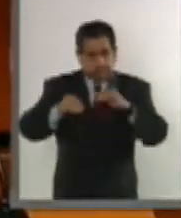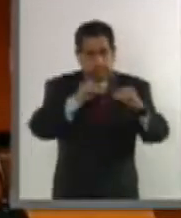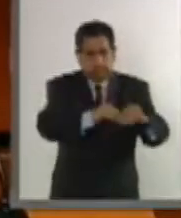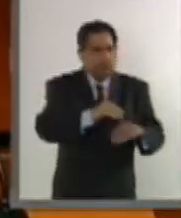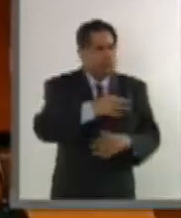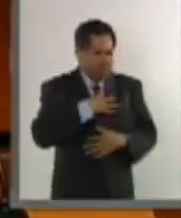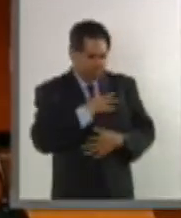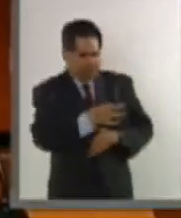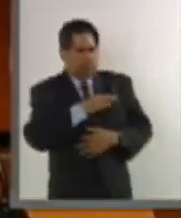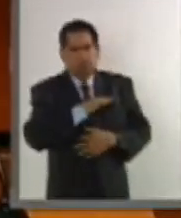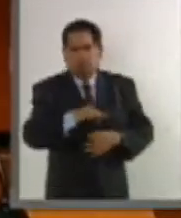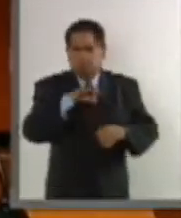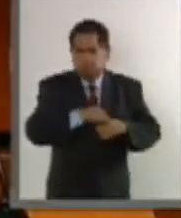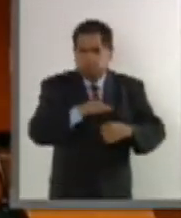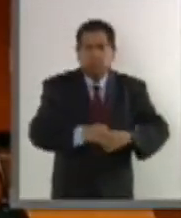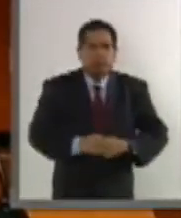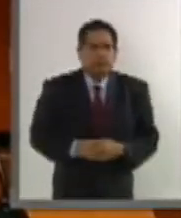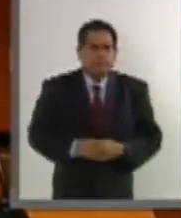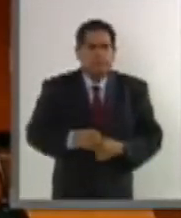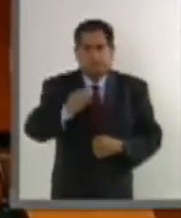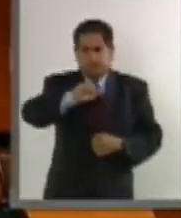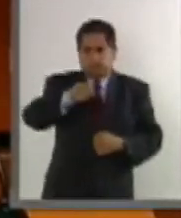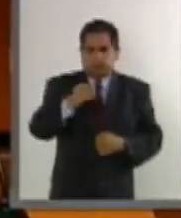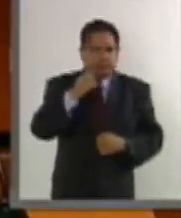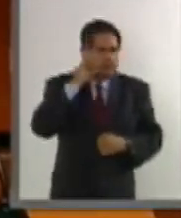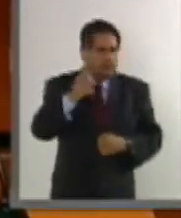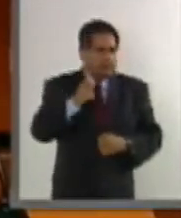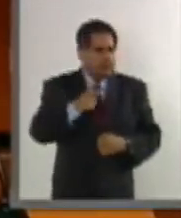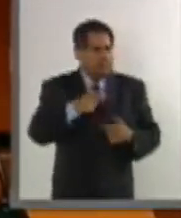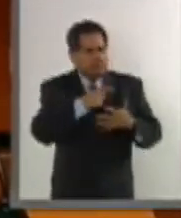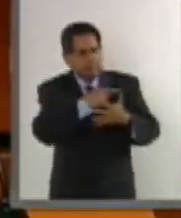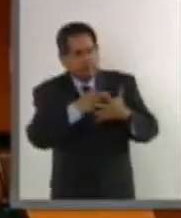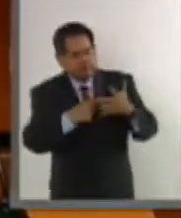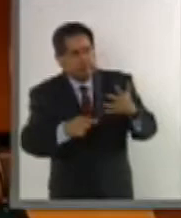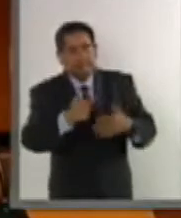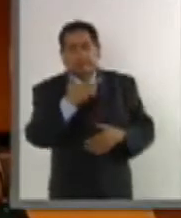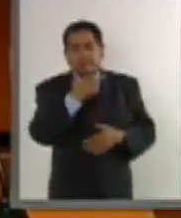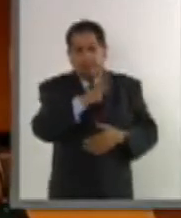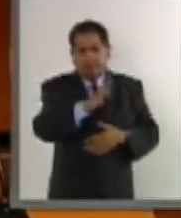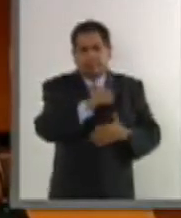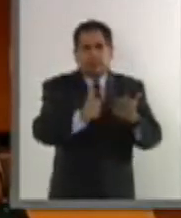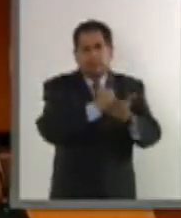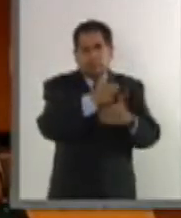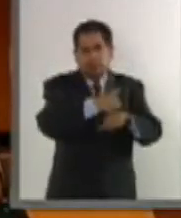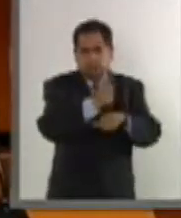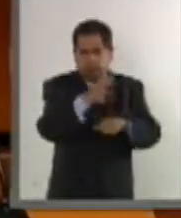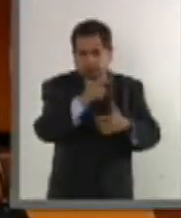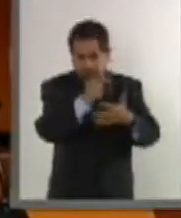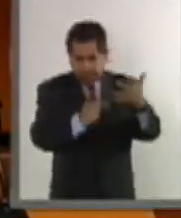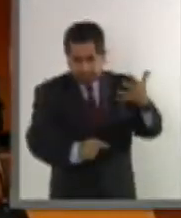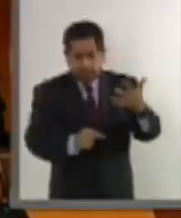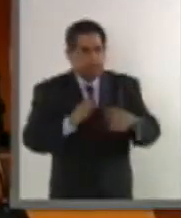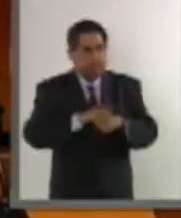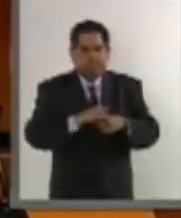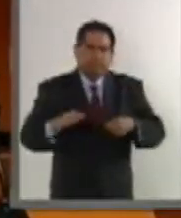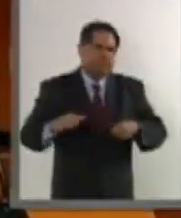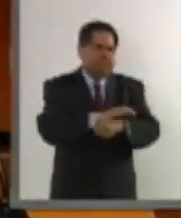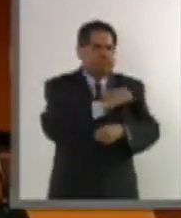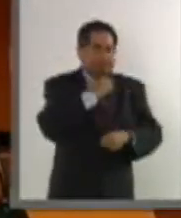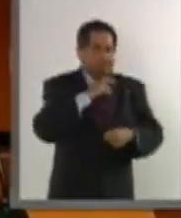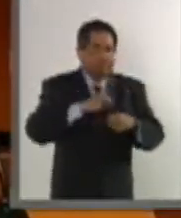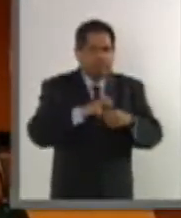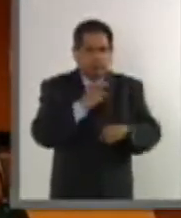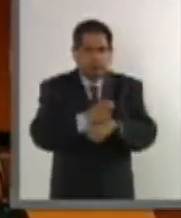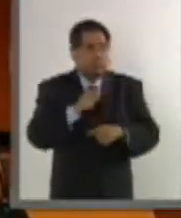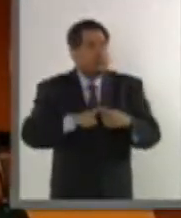votados. San José es la 10ª ciudad más poblada en todos los Estados Unidos, pero también hay que recordar que es la sede de